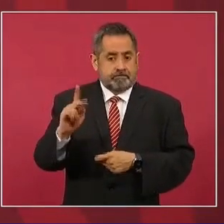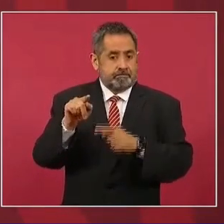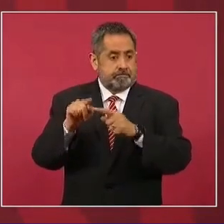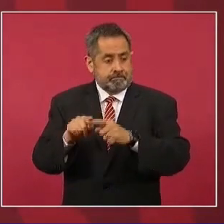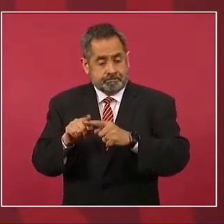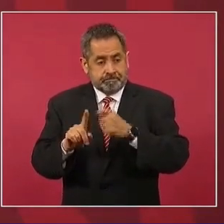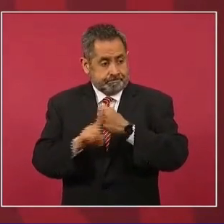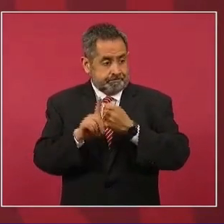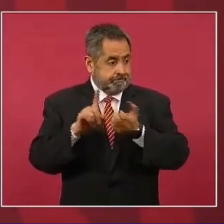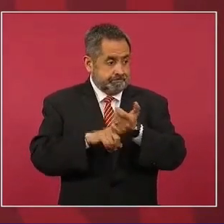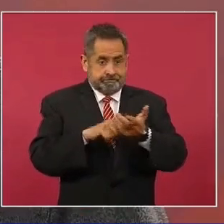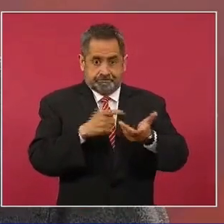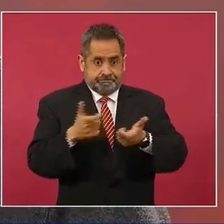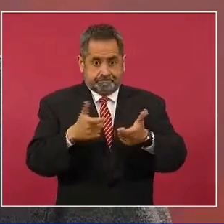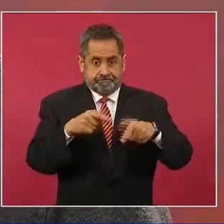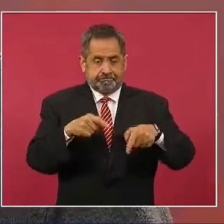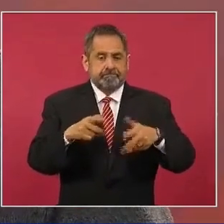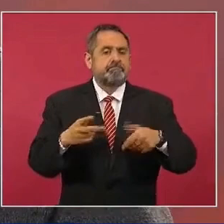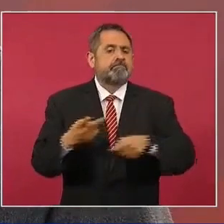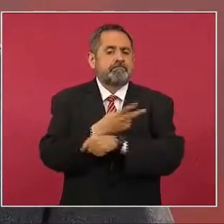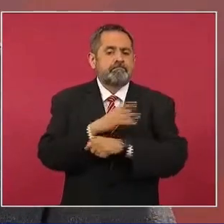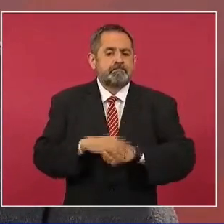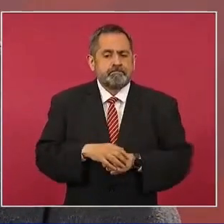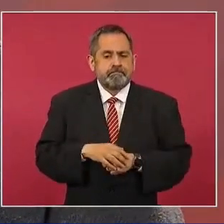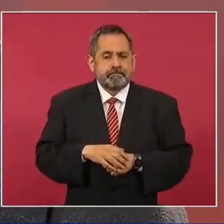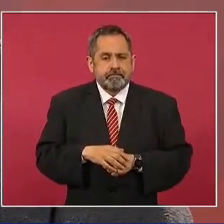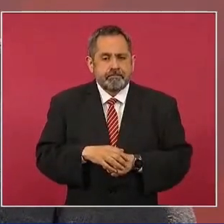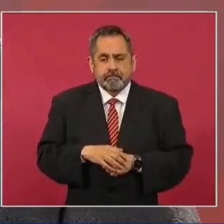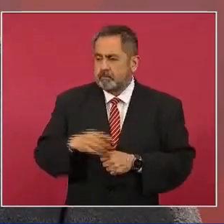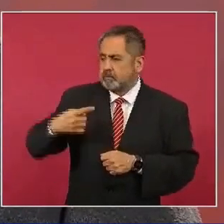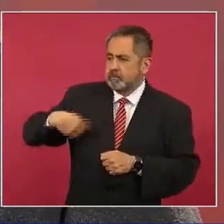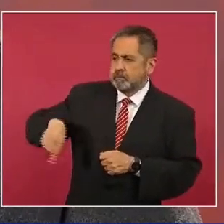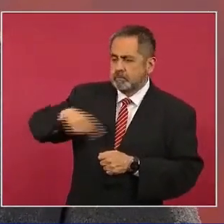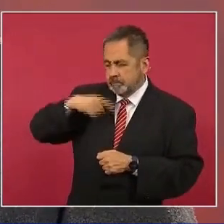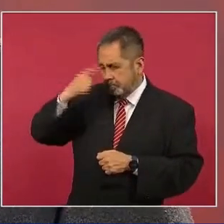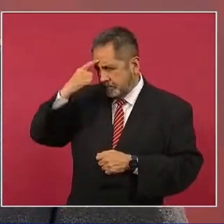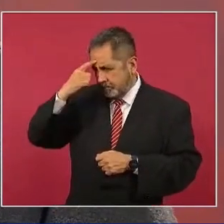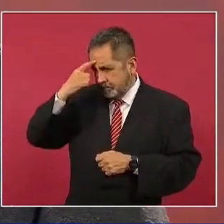y se decide rescatar a los bancos